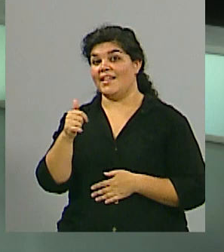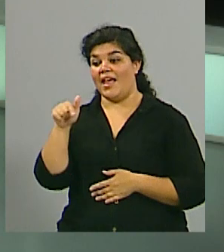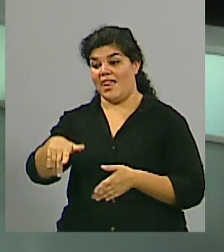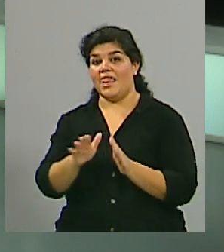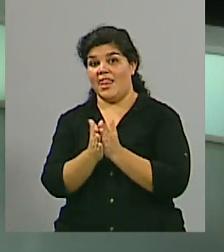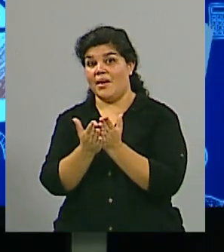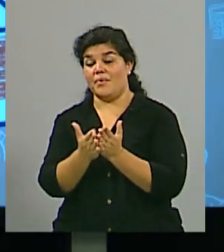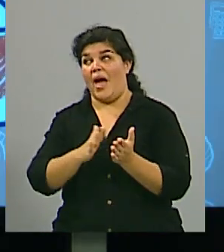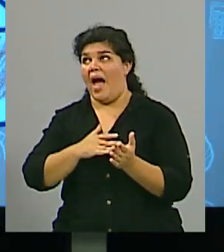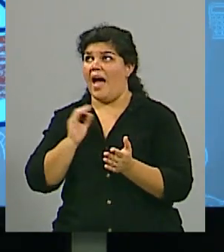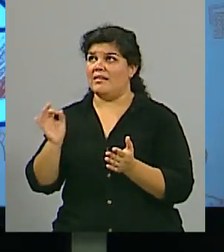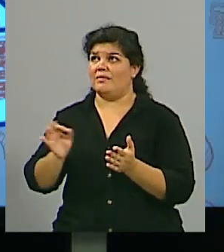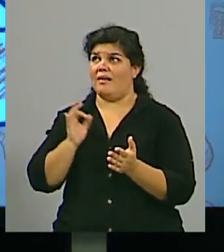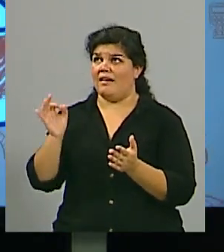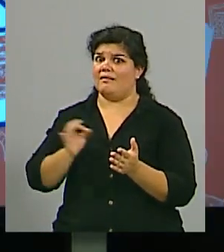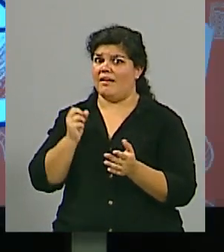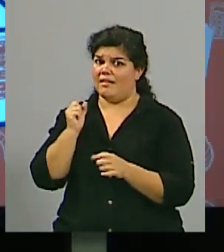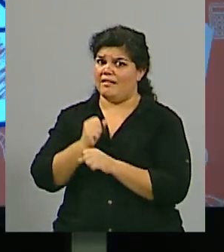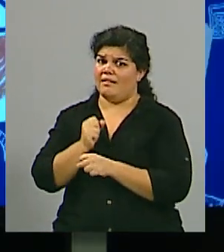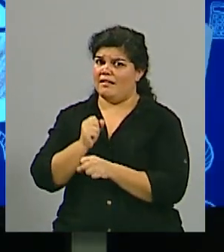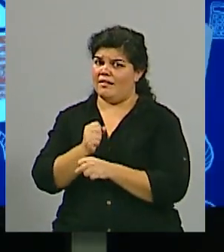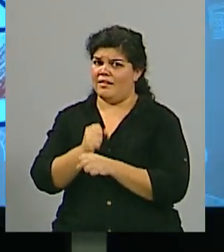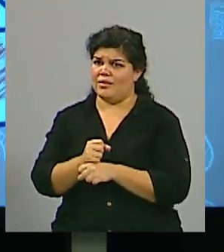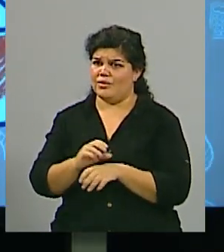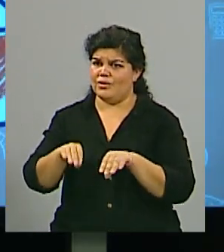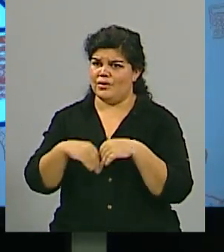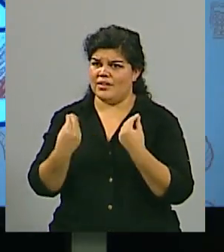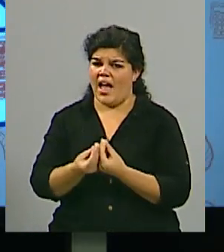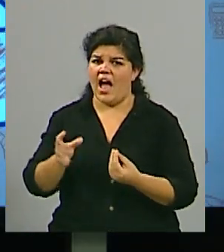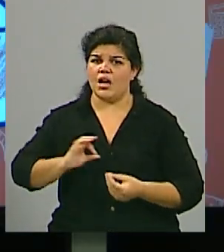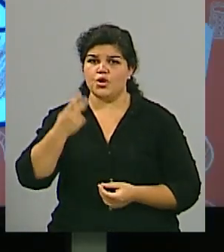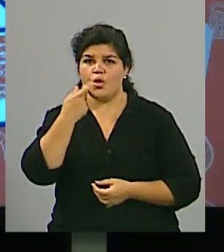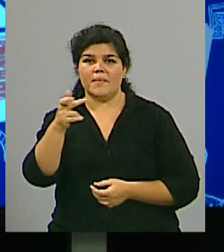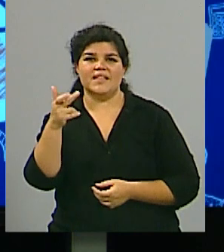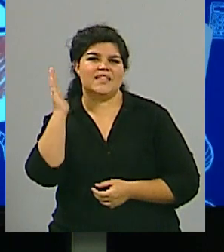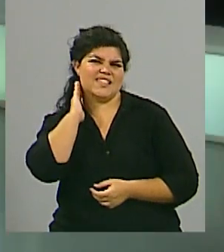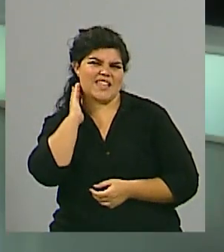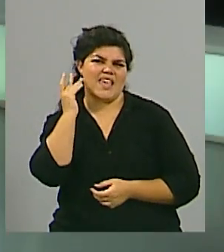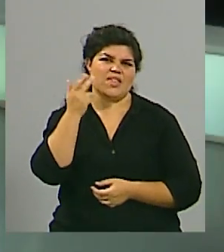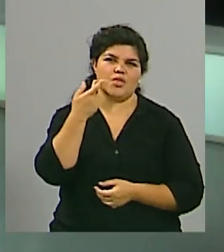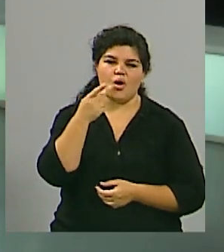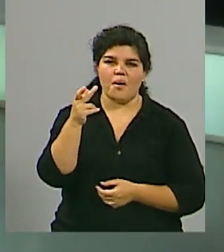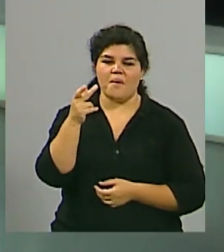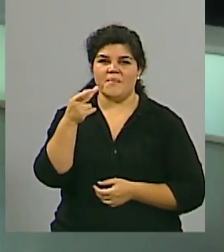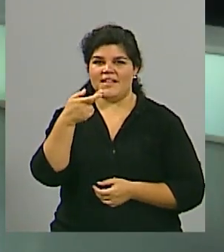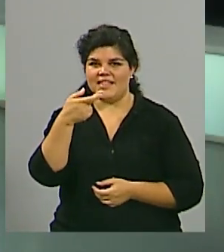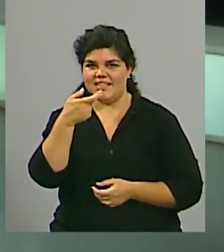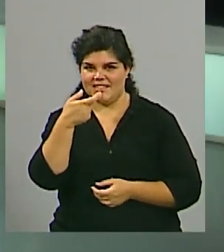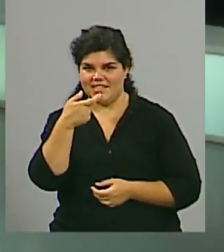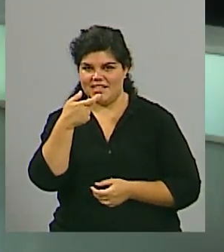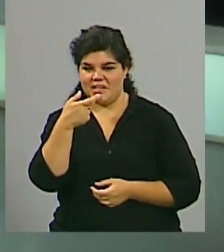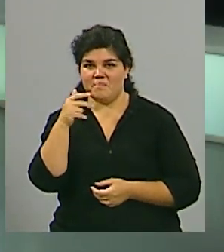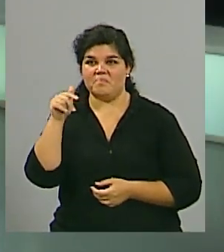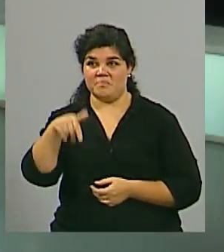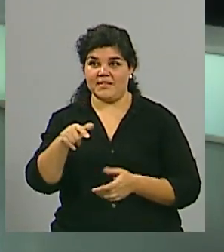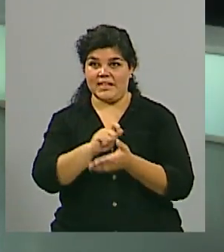digamos. Si nos ponemos puntillosos, son desde el 2016-17. Pero el borrador es del